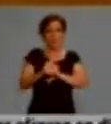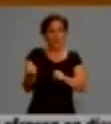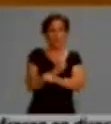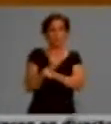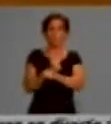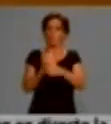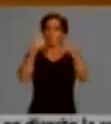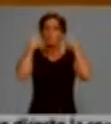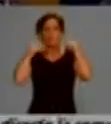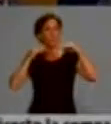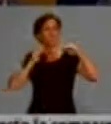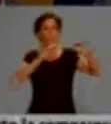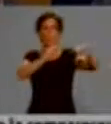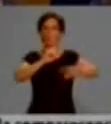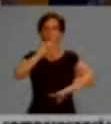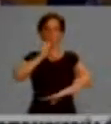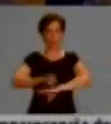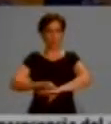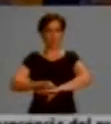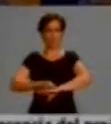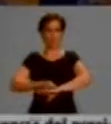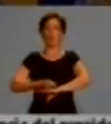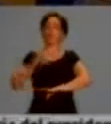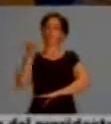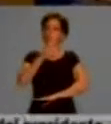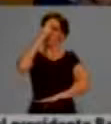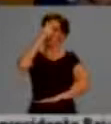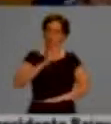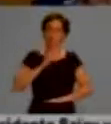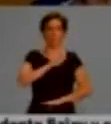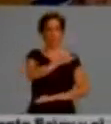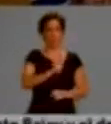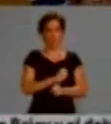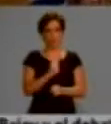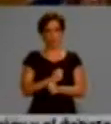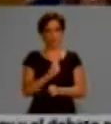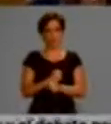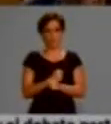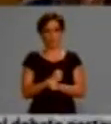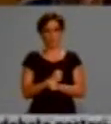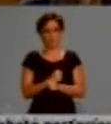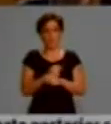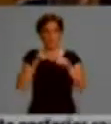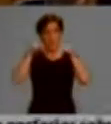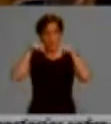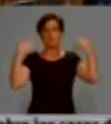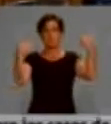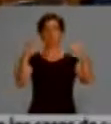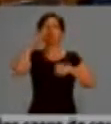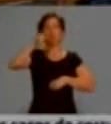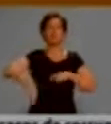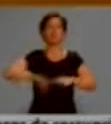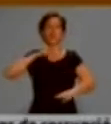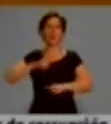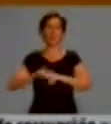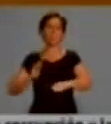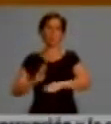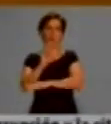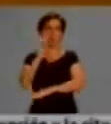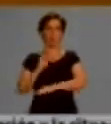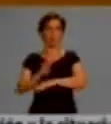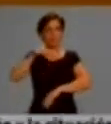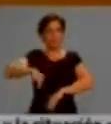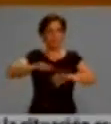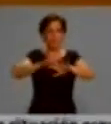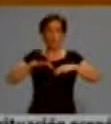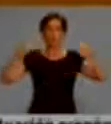juez, que bien merece que se respete su tarea. Esto es una Cámara Parlamentaria, no un